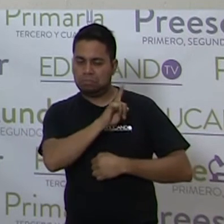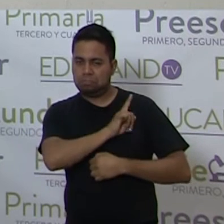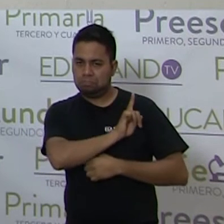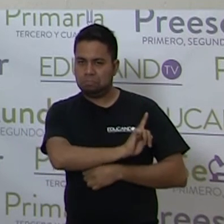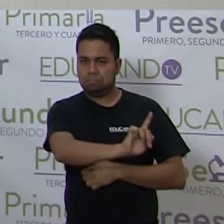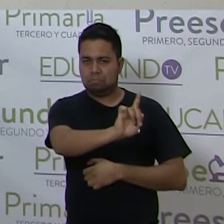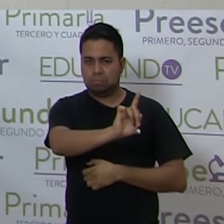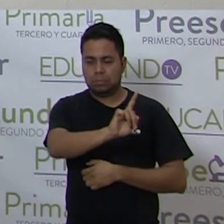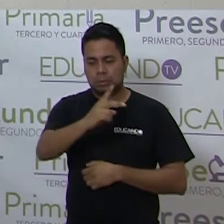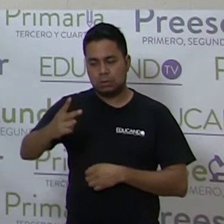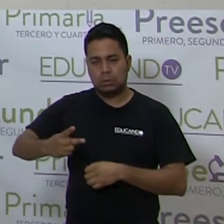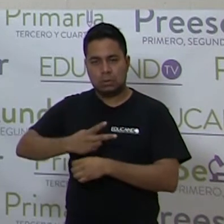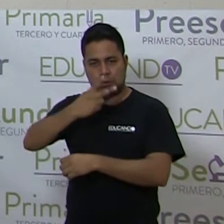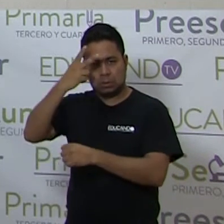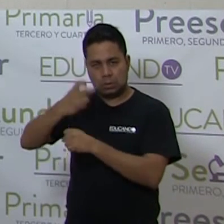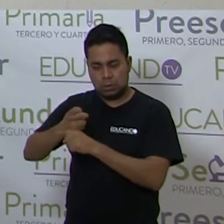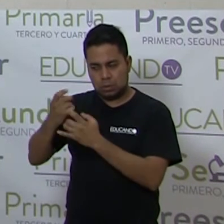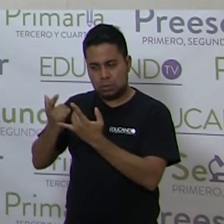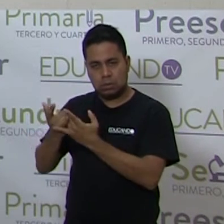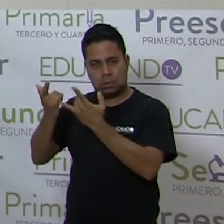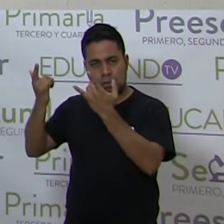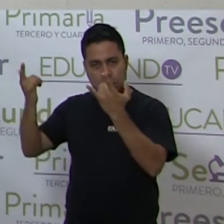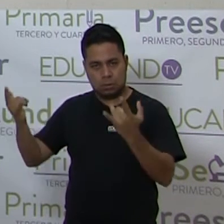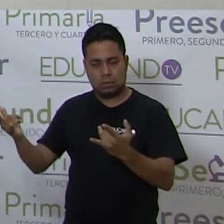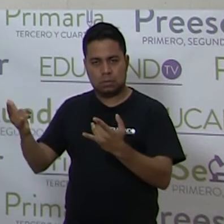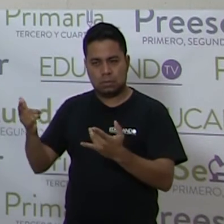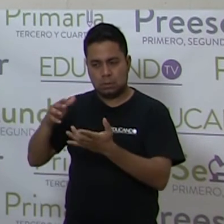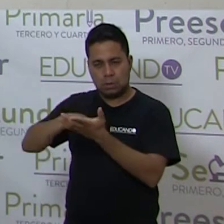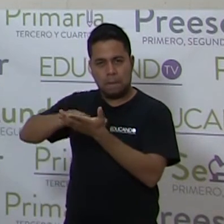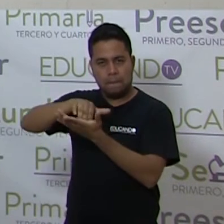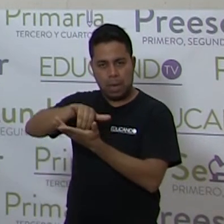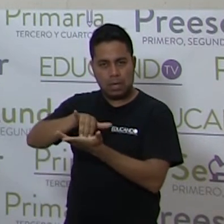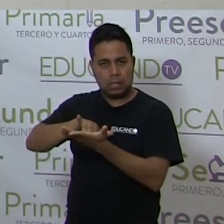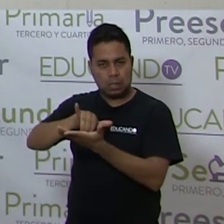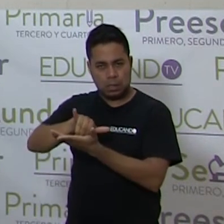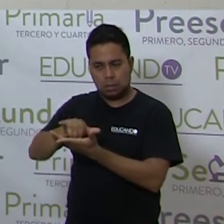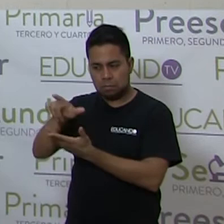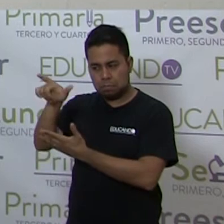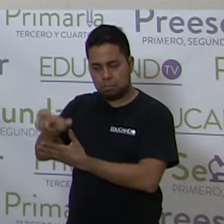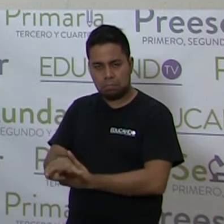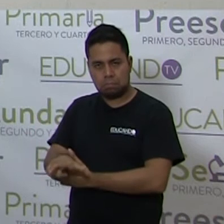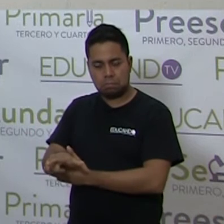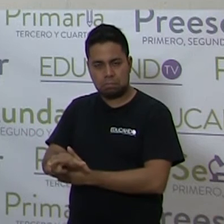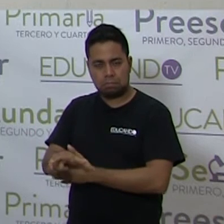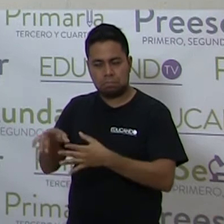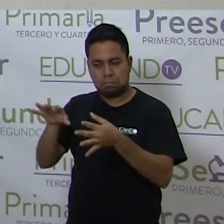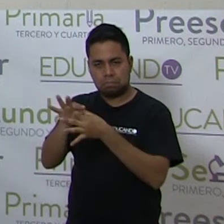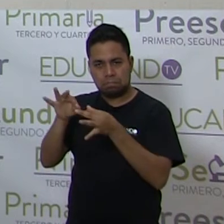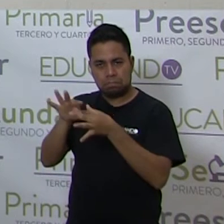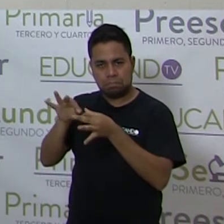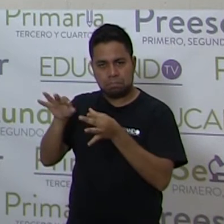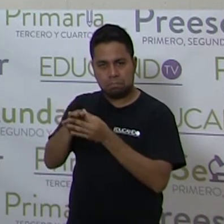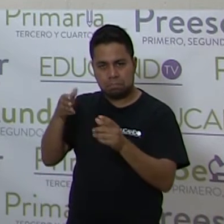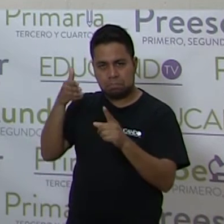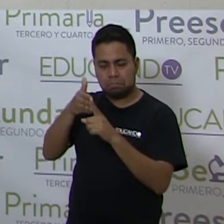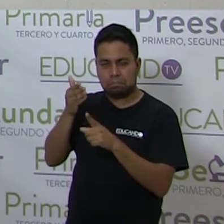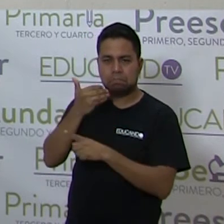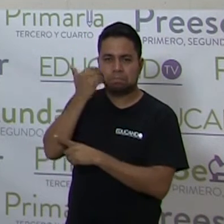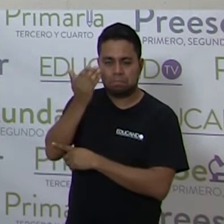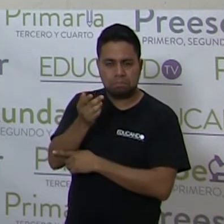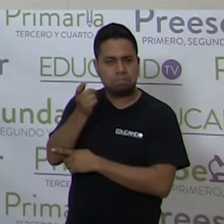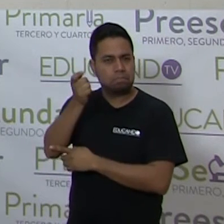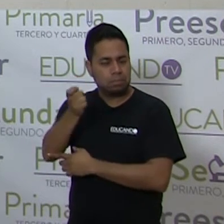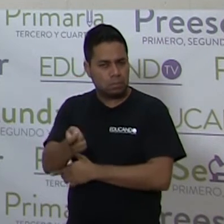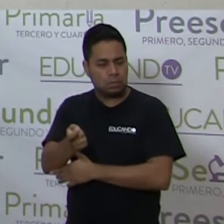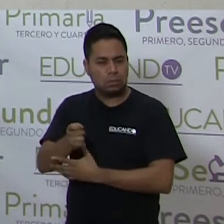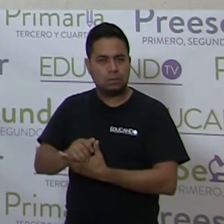En el mito de la creación del hombre maya, lo que se pretende explicar, el